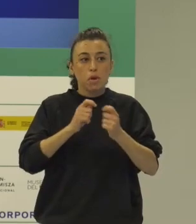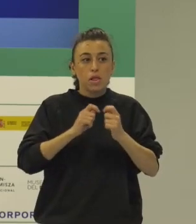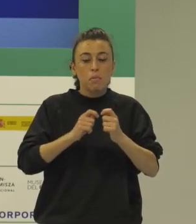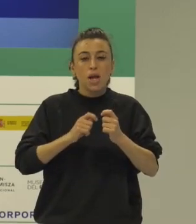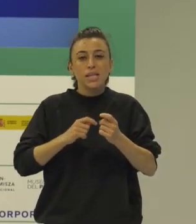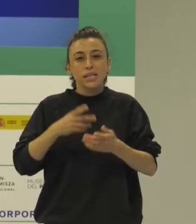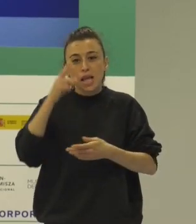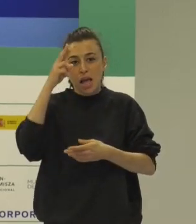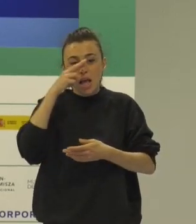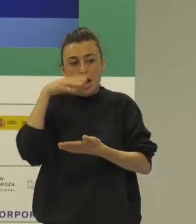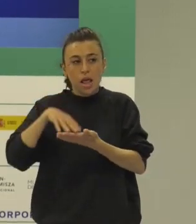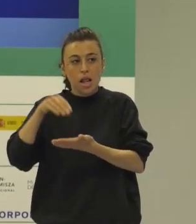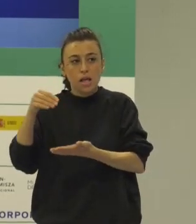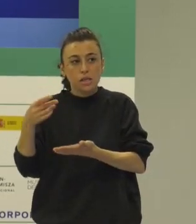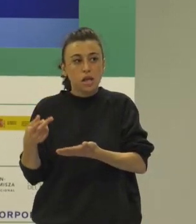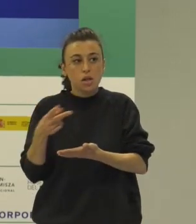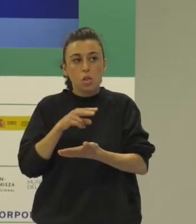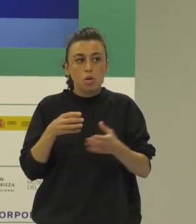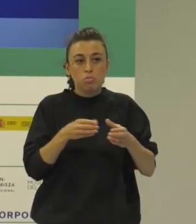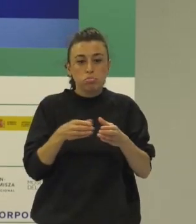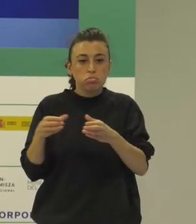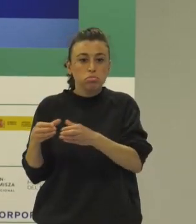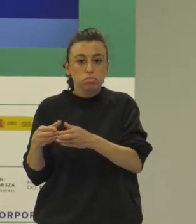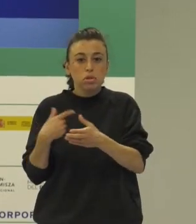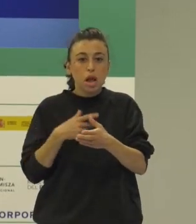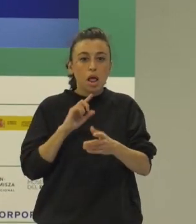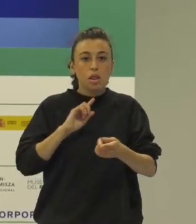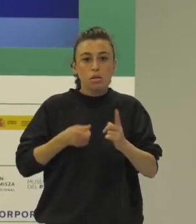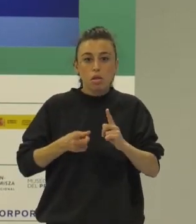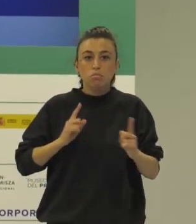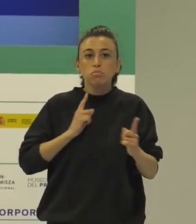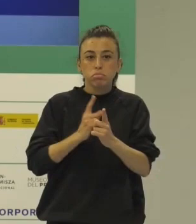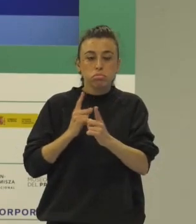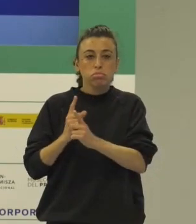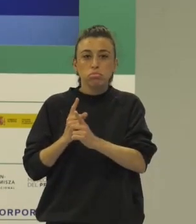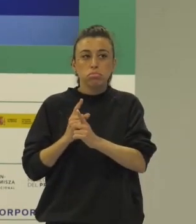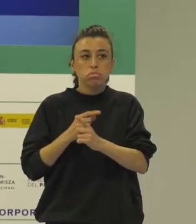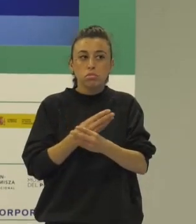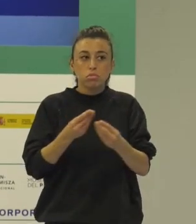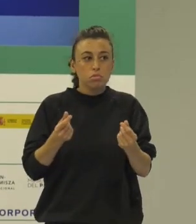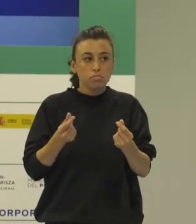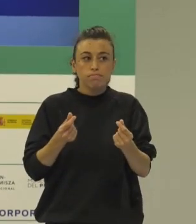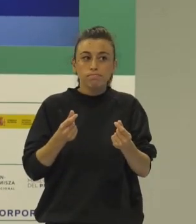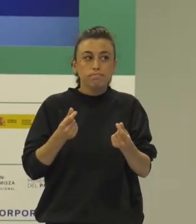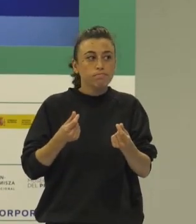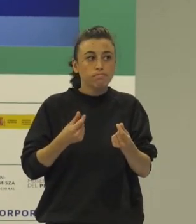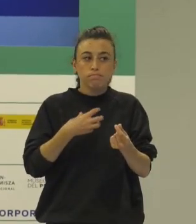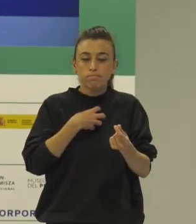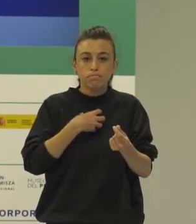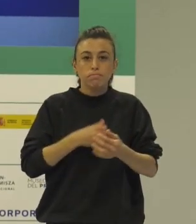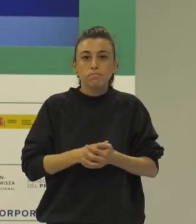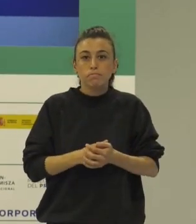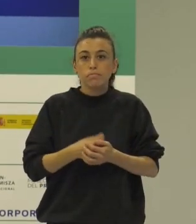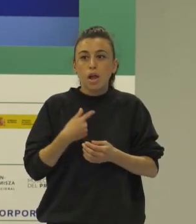digamos, esas dos trincheras que la dictadura no ha podido penetrar. Antes de pasar la palabra al